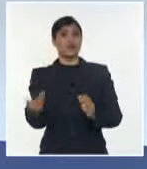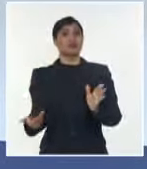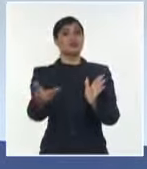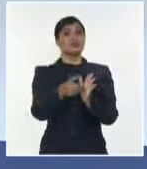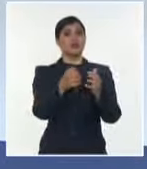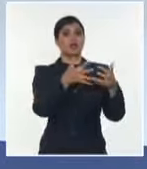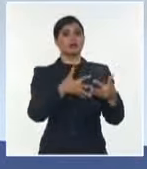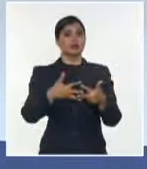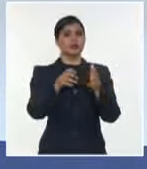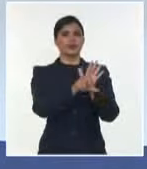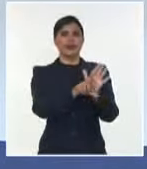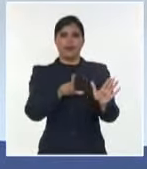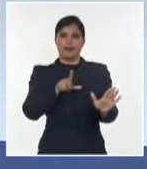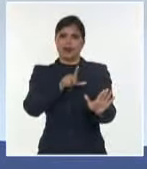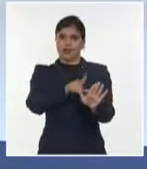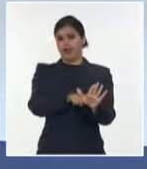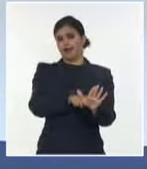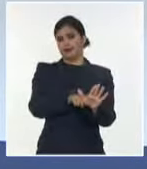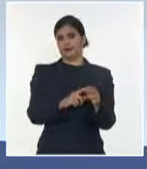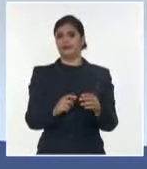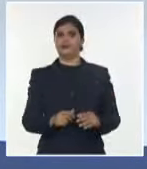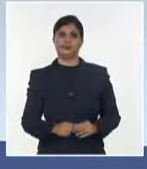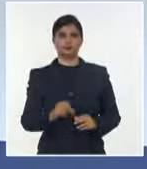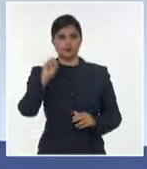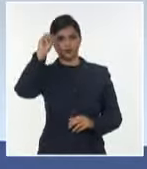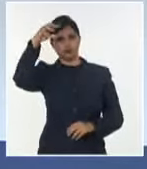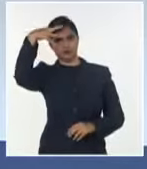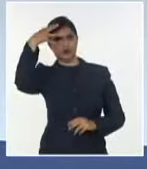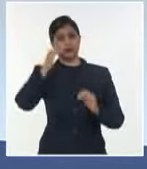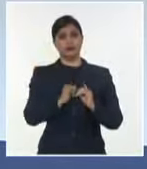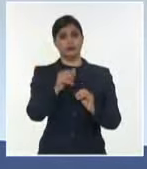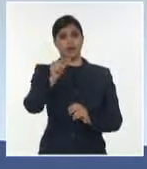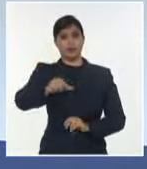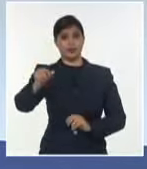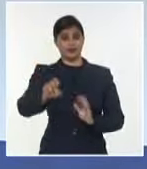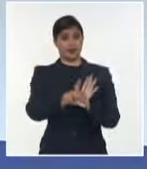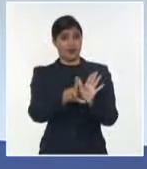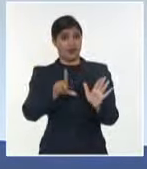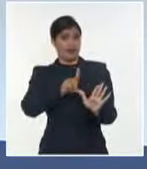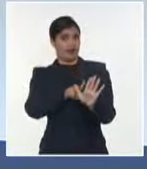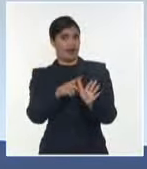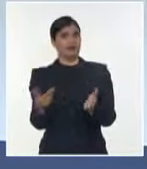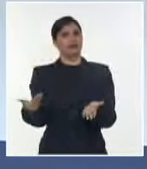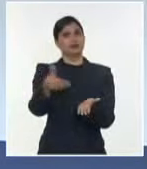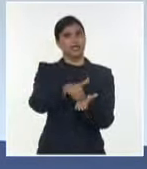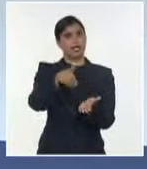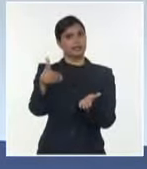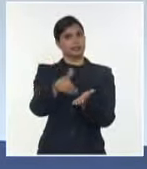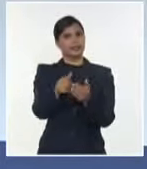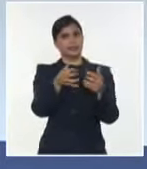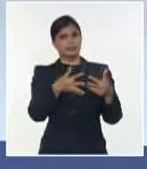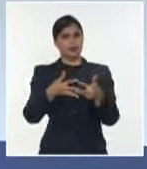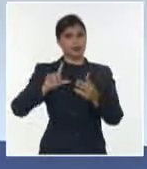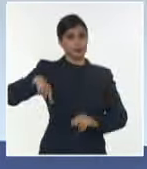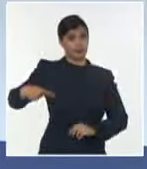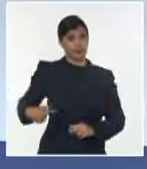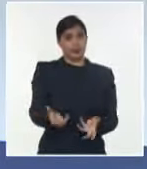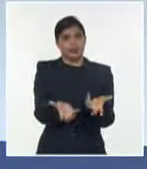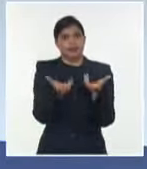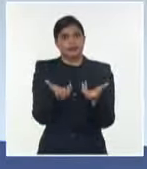78 cumpleaños en Florida. Trump se refirió a los migrantes como los más criminales o los criminales más enfermos y